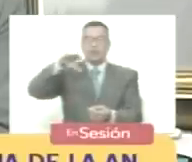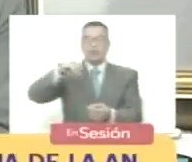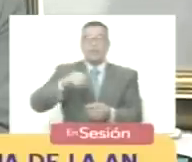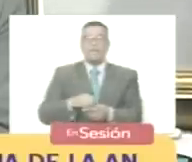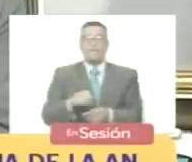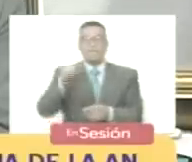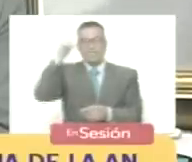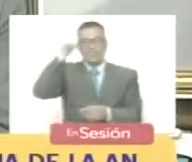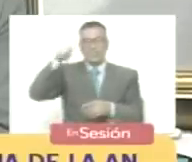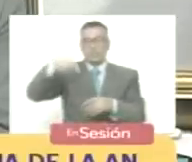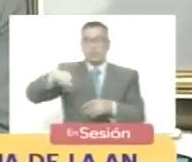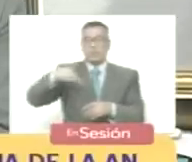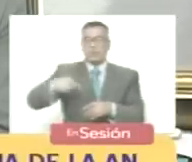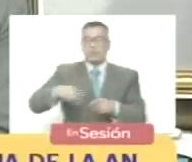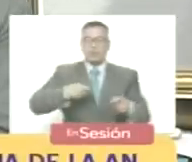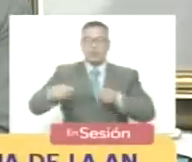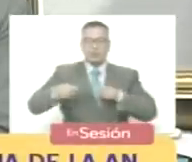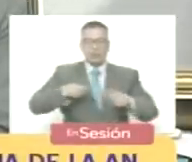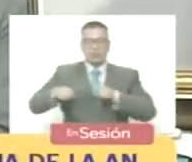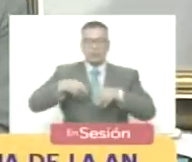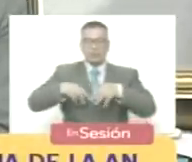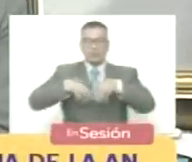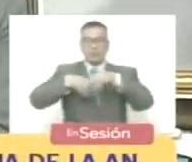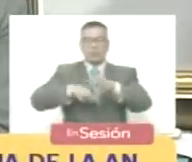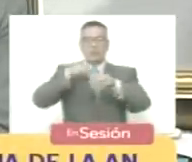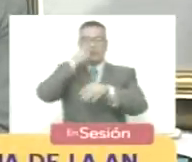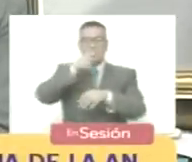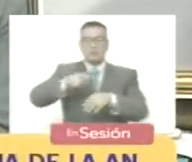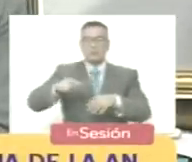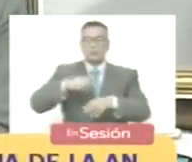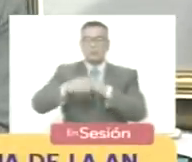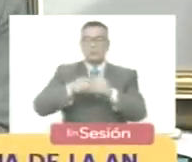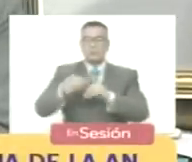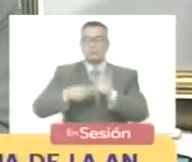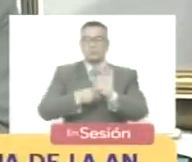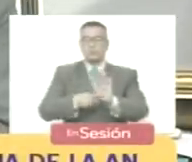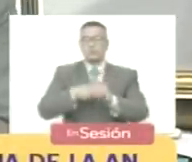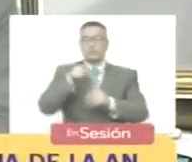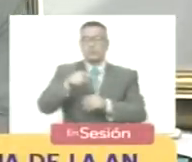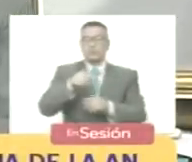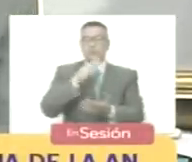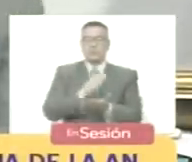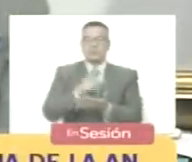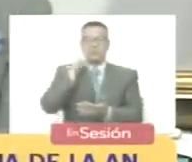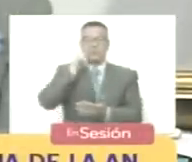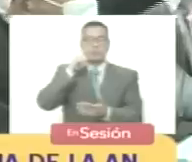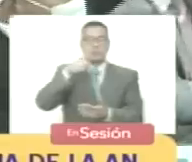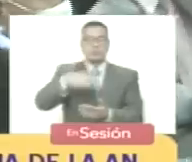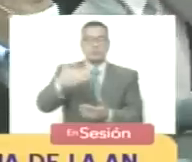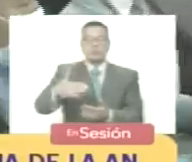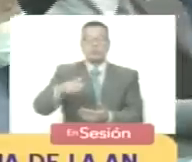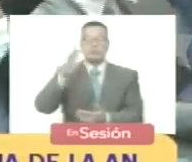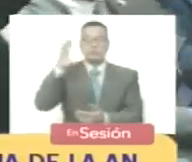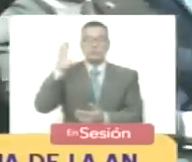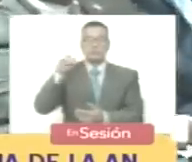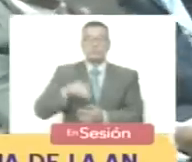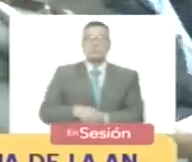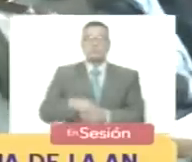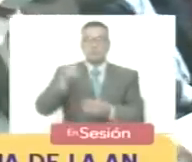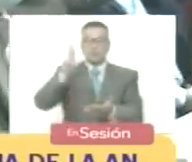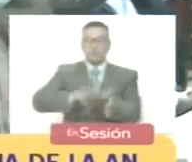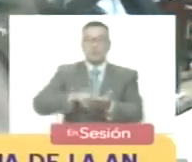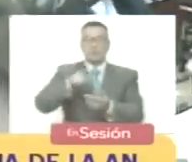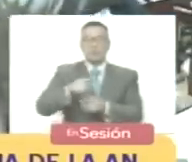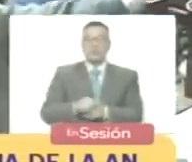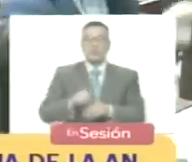y Día Nacional de la Movilización Popular, hicieronse manifestarlo con la señal de costumbre. Queda